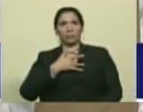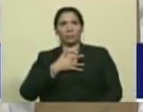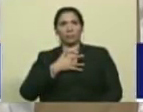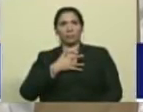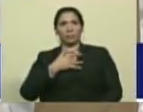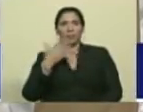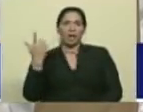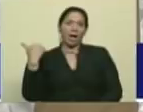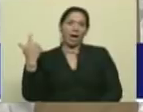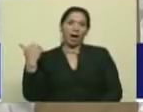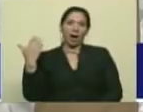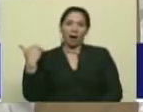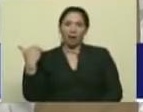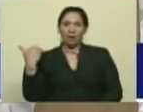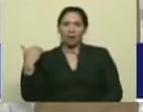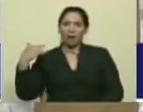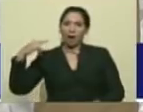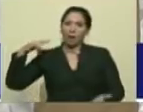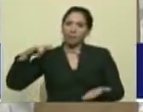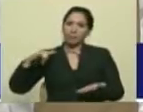aquel aterrizaje de aquel